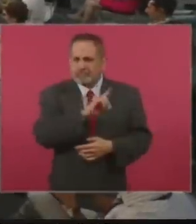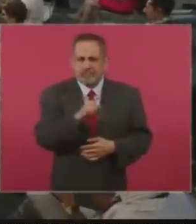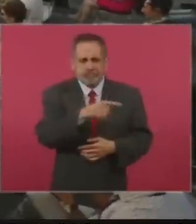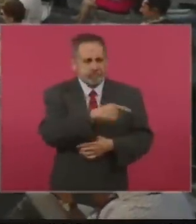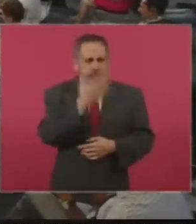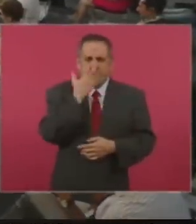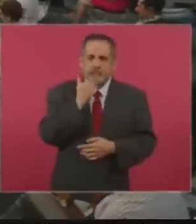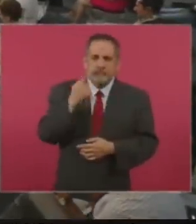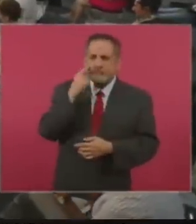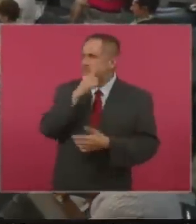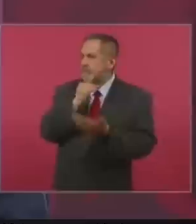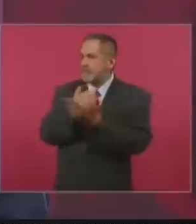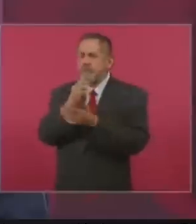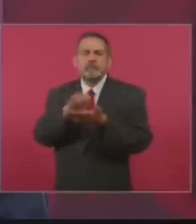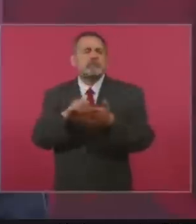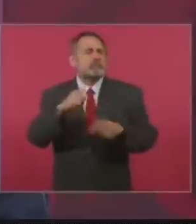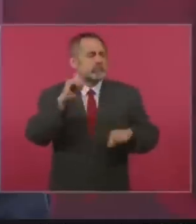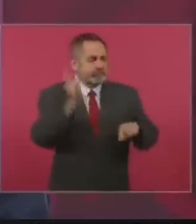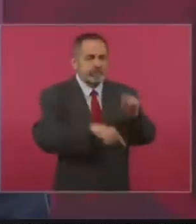la calumnia